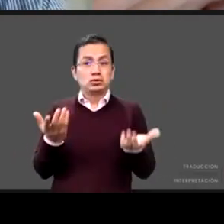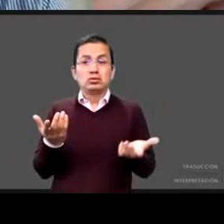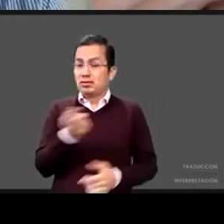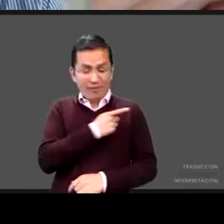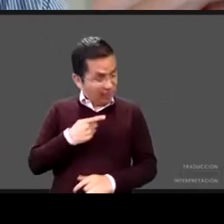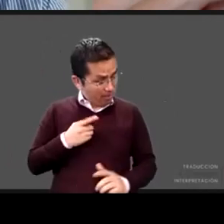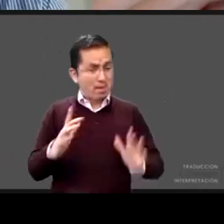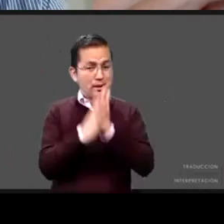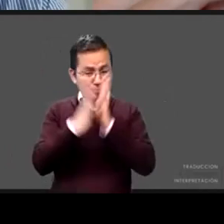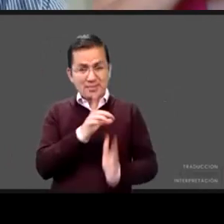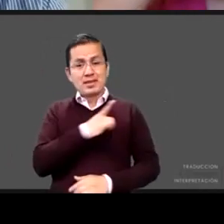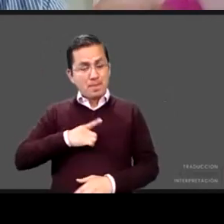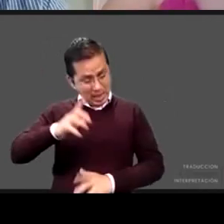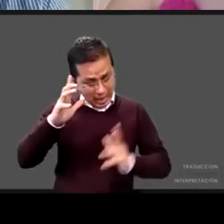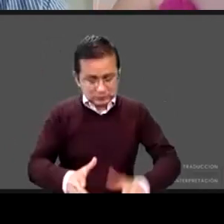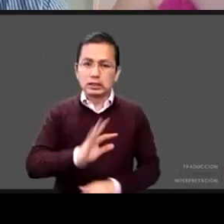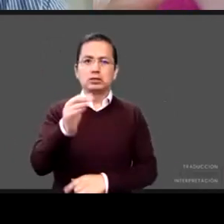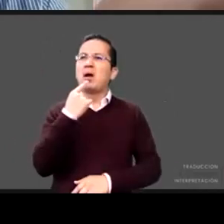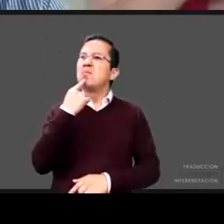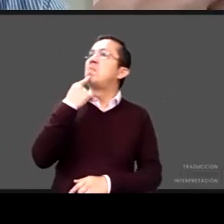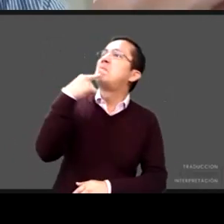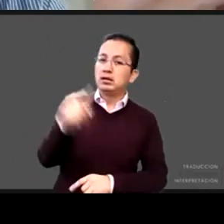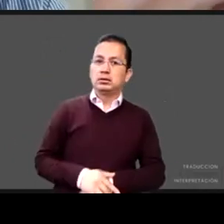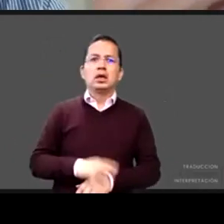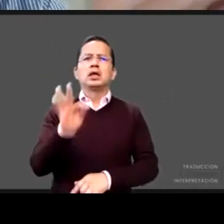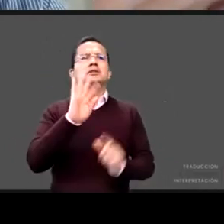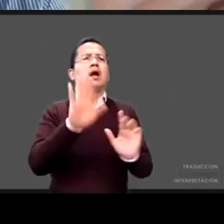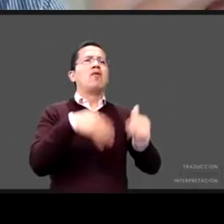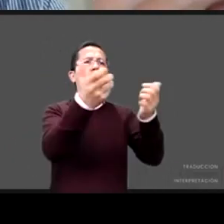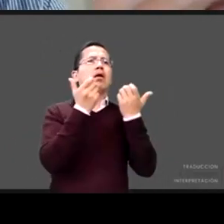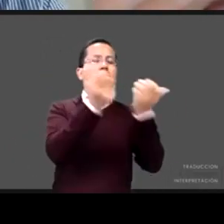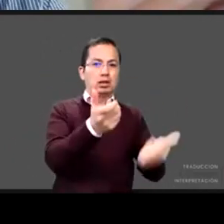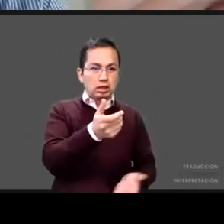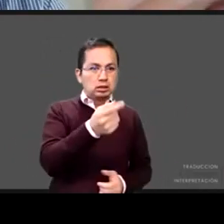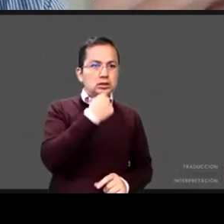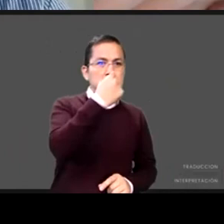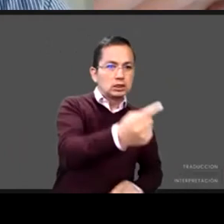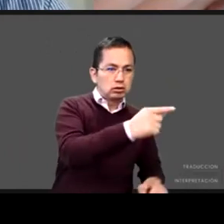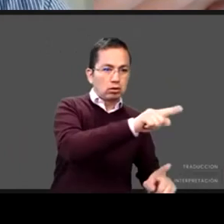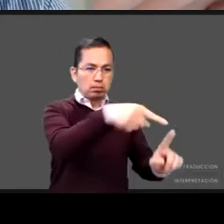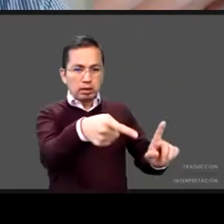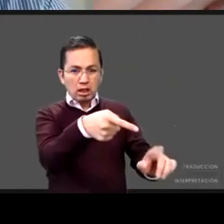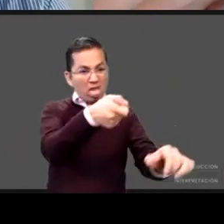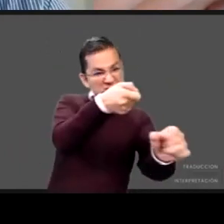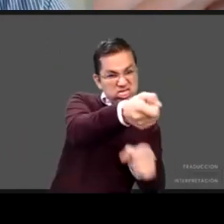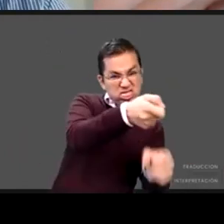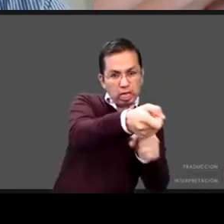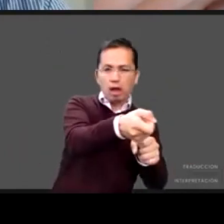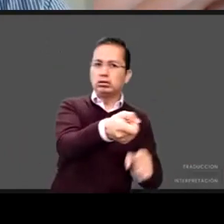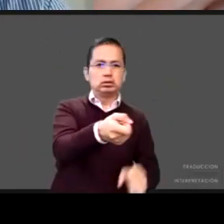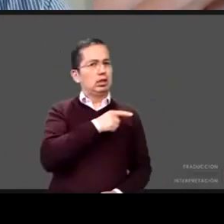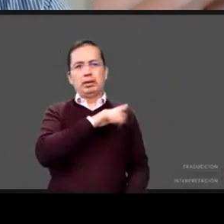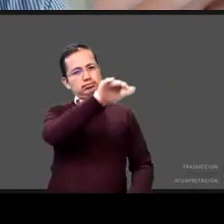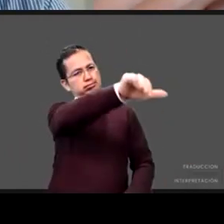ejemplo, si vemos que un niño está siendo golpeado en la calle, pues decir, no, está bien hacerlo, como lo hacemos ahora de